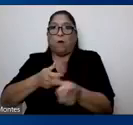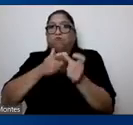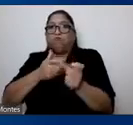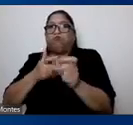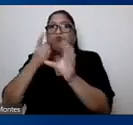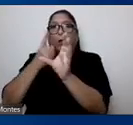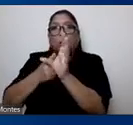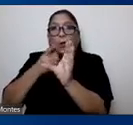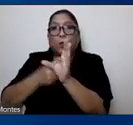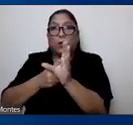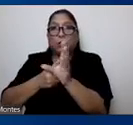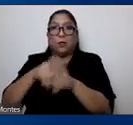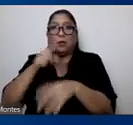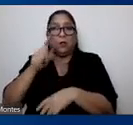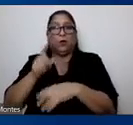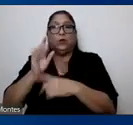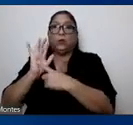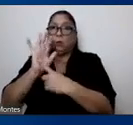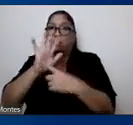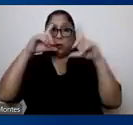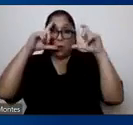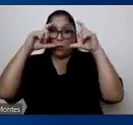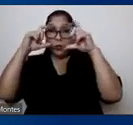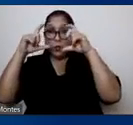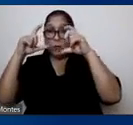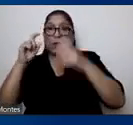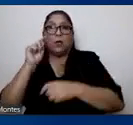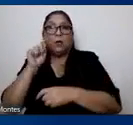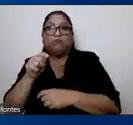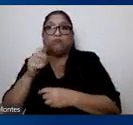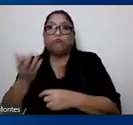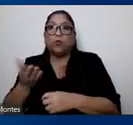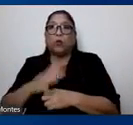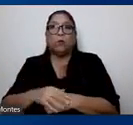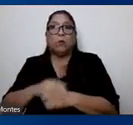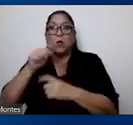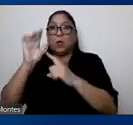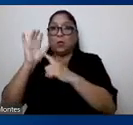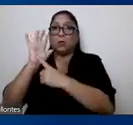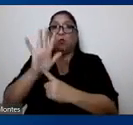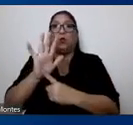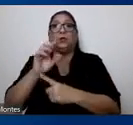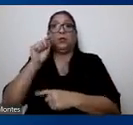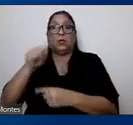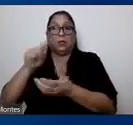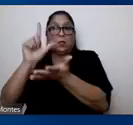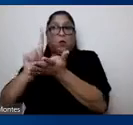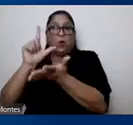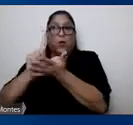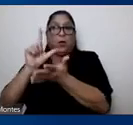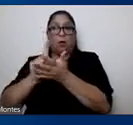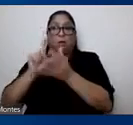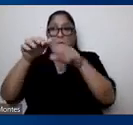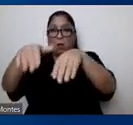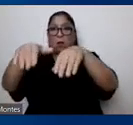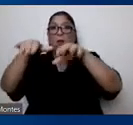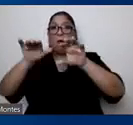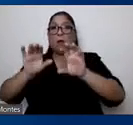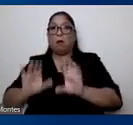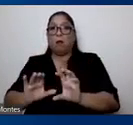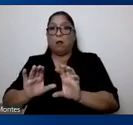terrorista. Entonces también tenemos imágenes como esta, ¿no? Que se suscitó en Lima sobre la tumba